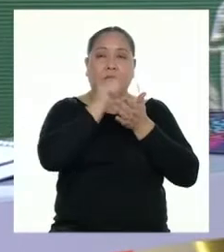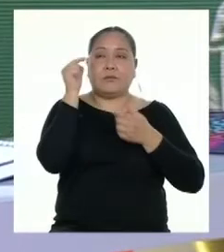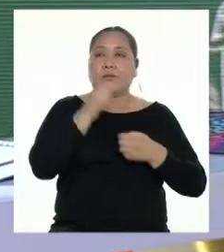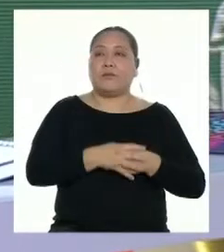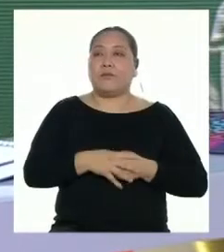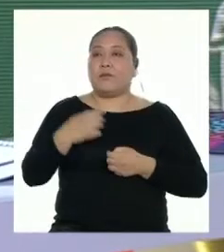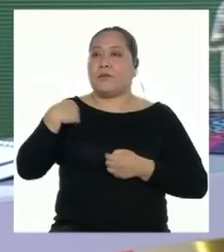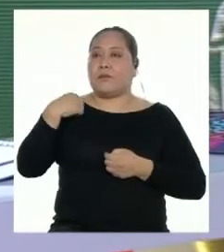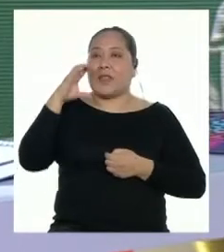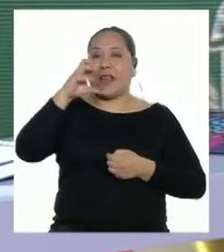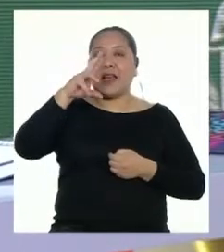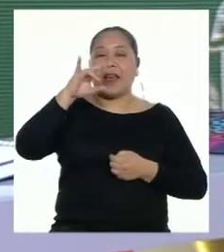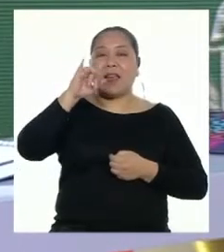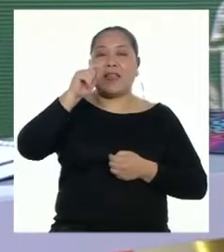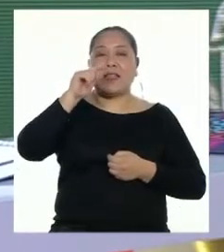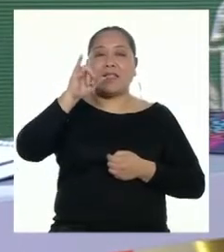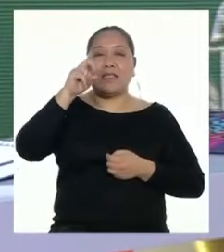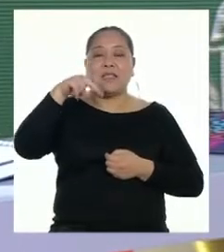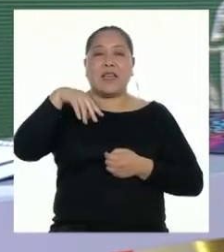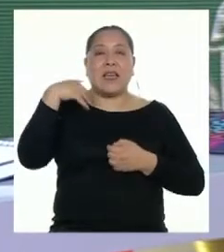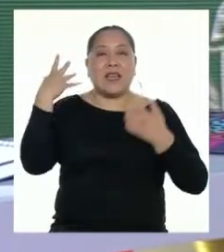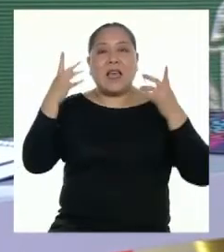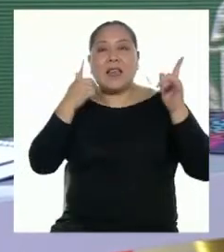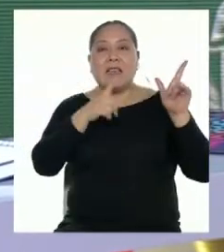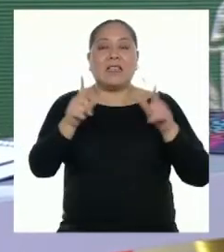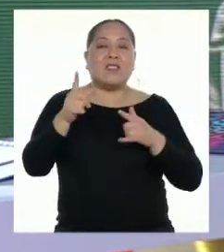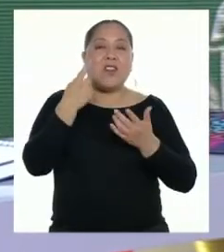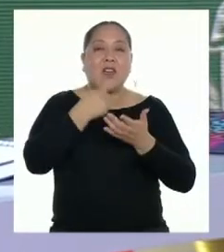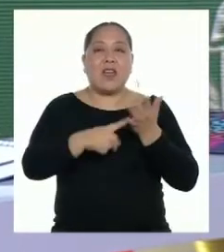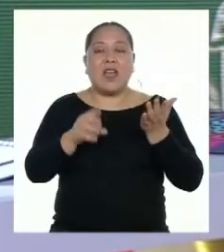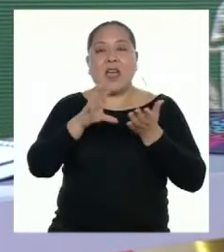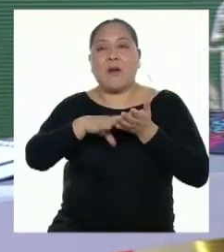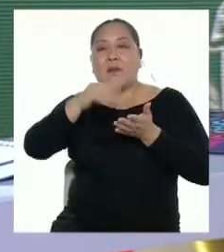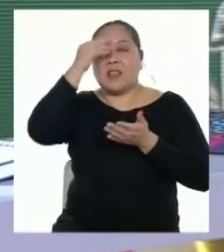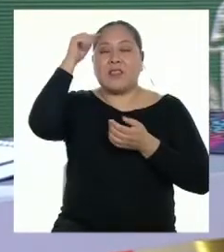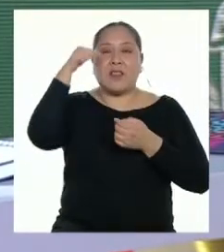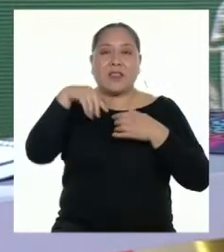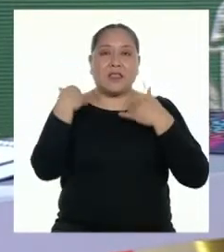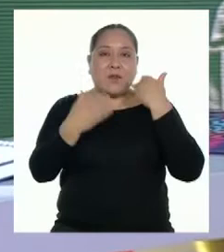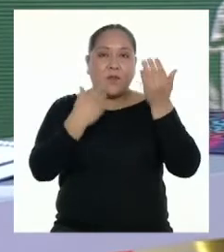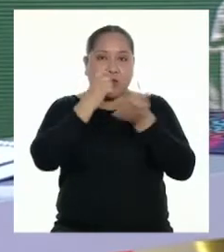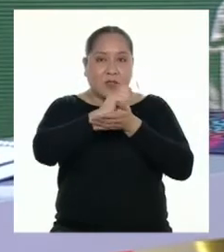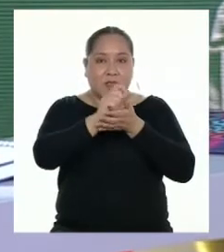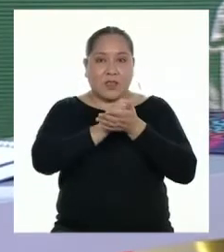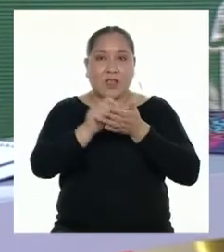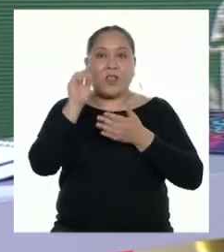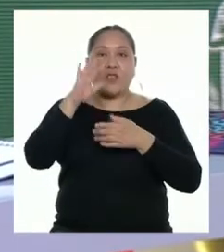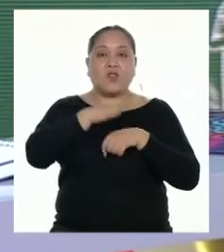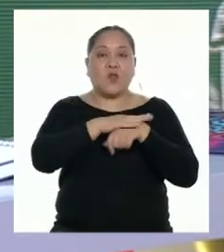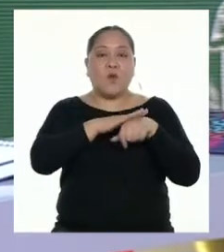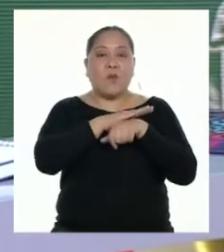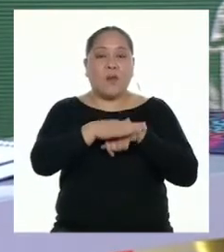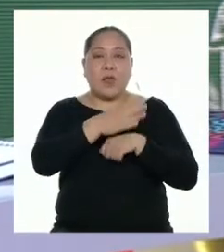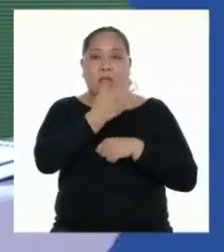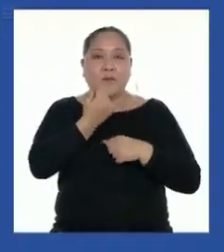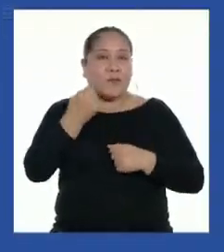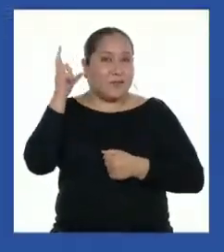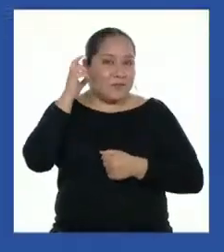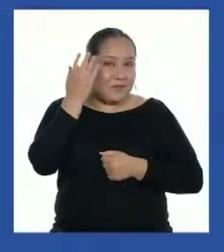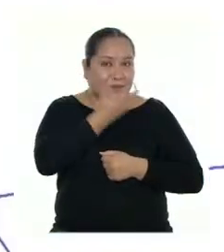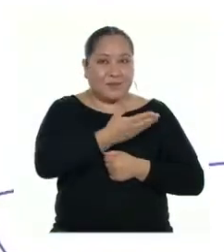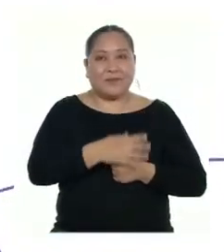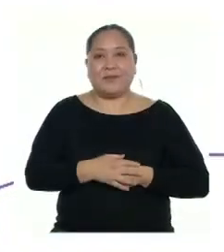Cristian ya está listo para contarnos todo lo que ha aprendido en comunicación durante este proceso de escritura de su plan de mejora. Vamos a